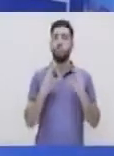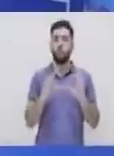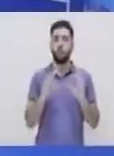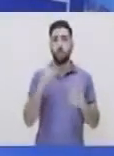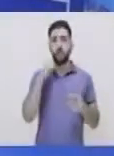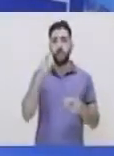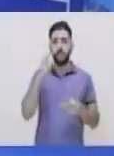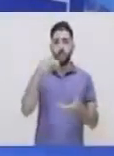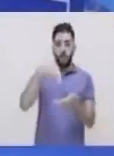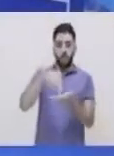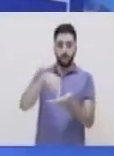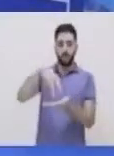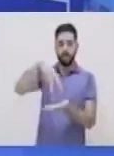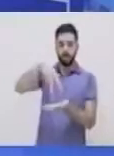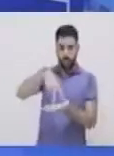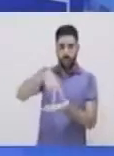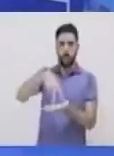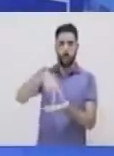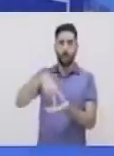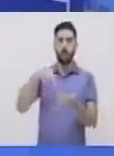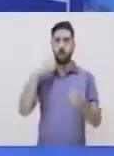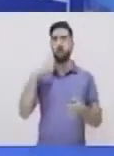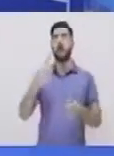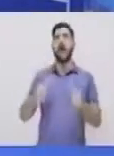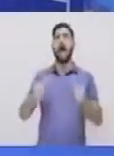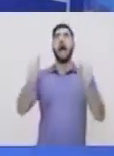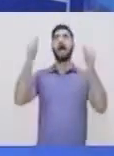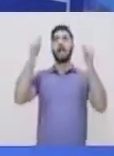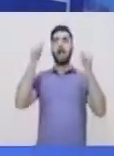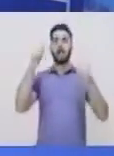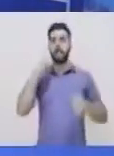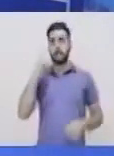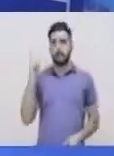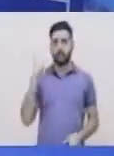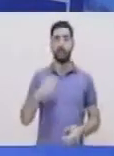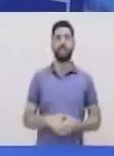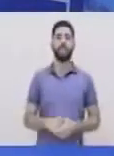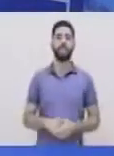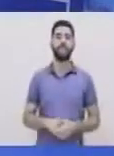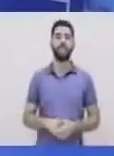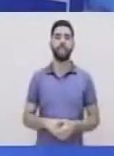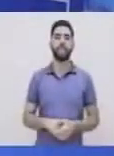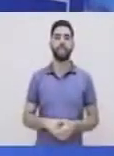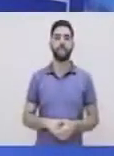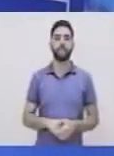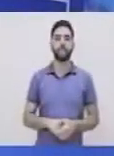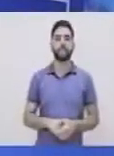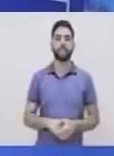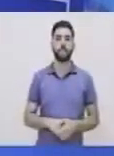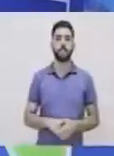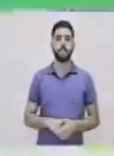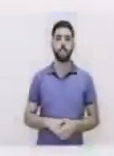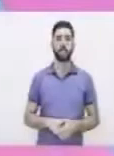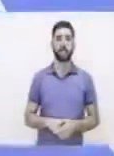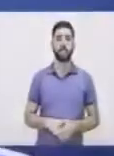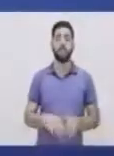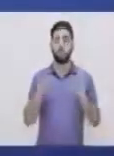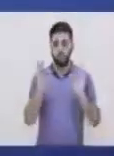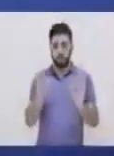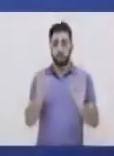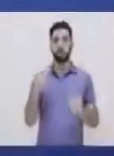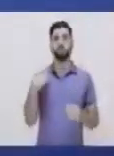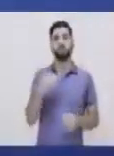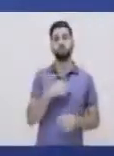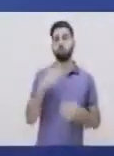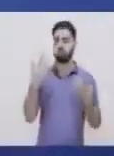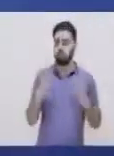atrás, separo las piernas, flexiono un poco y voy atrás. 1, 2, 3. Muy bien, hasta